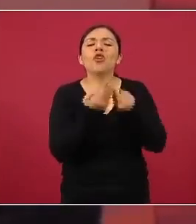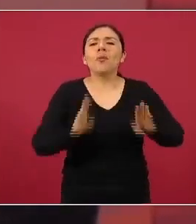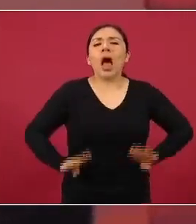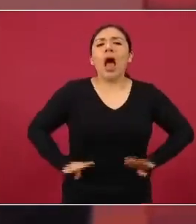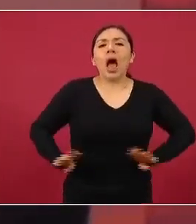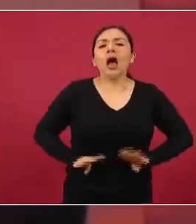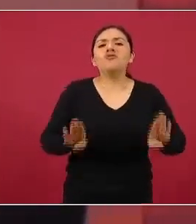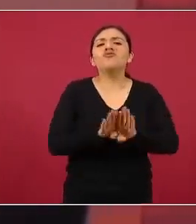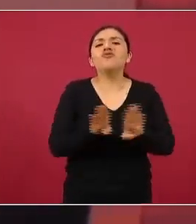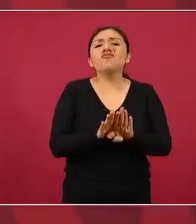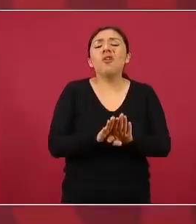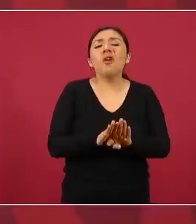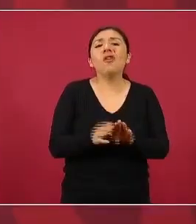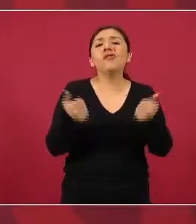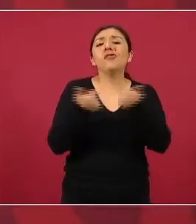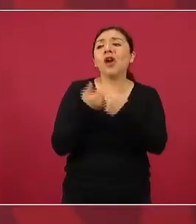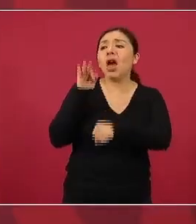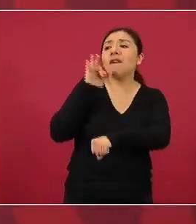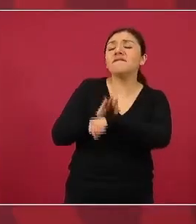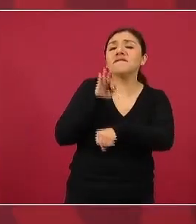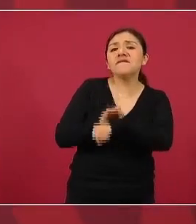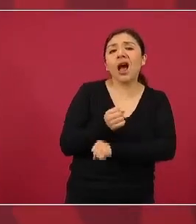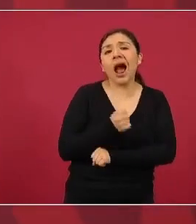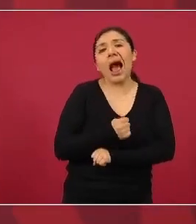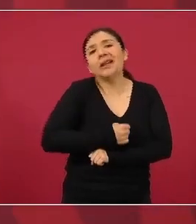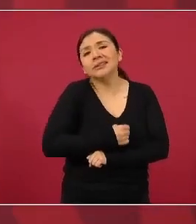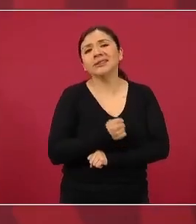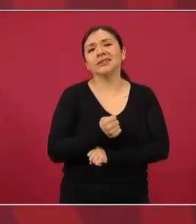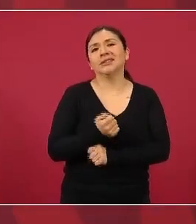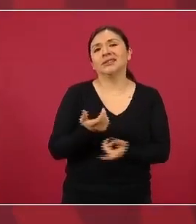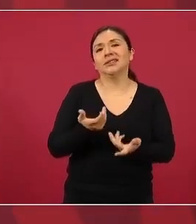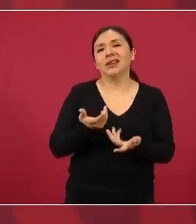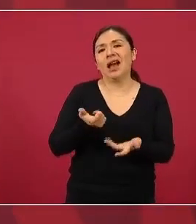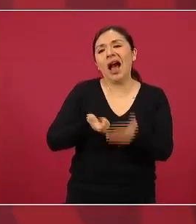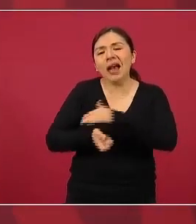caracterizada por el influyentismo, al grado